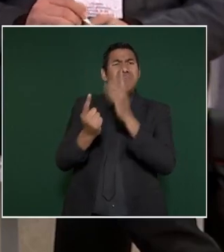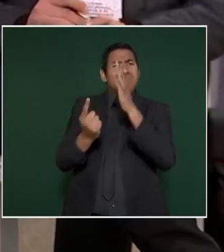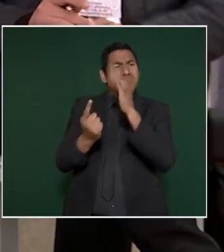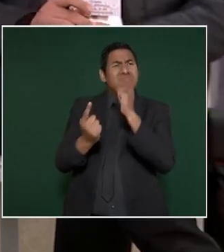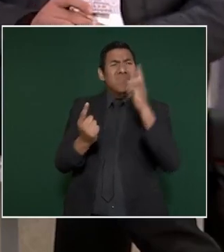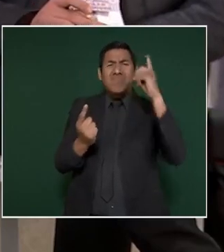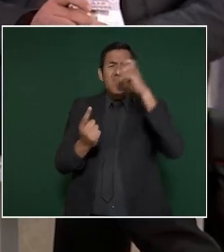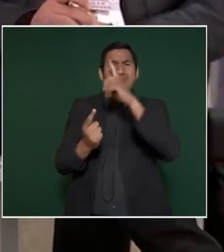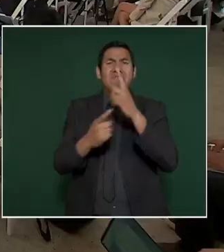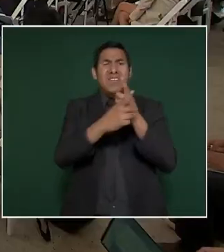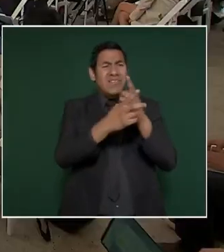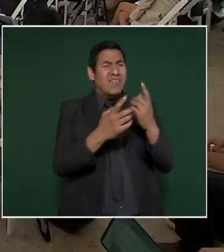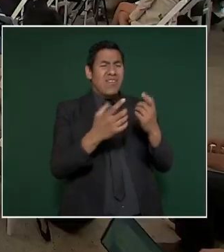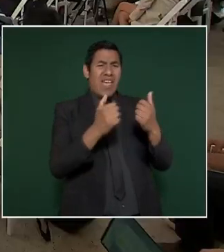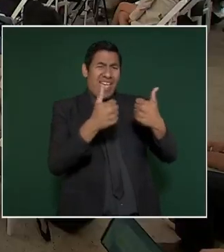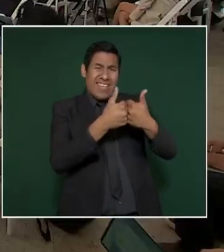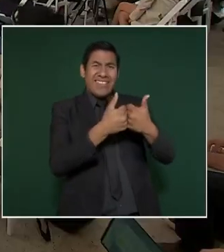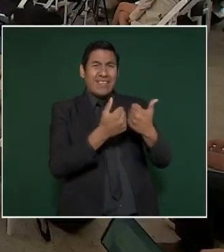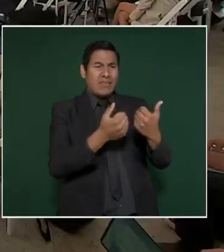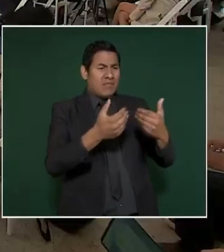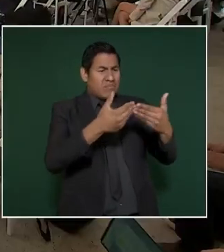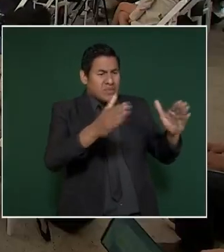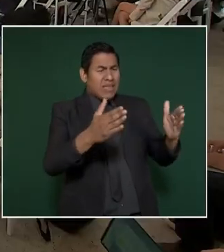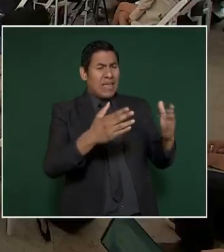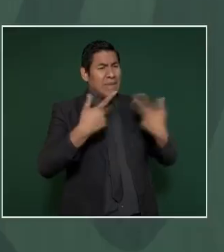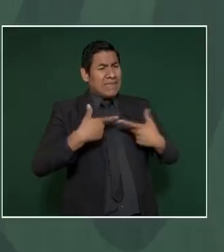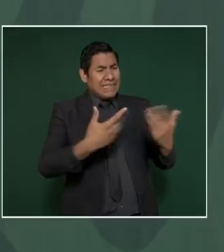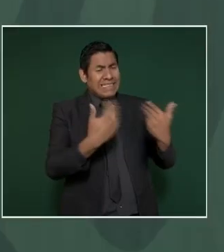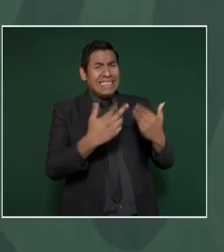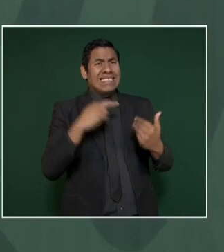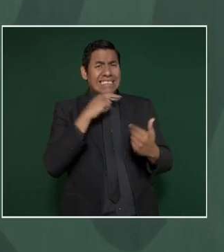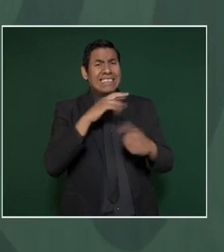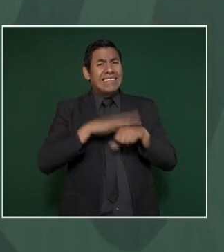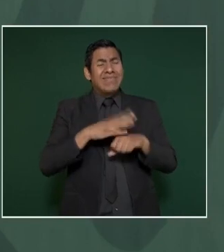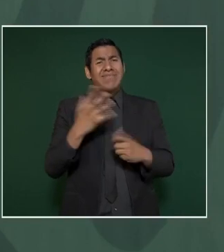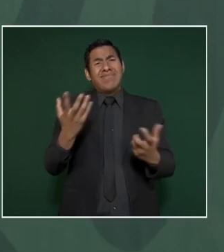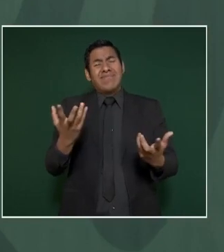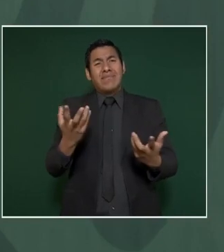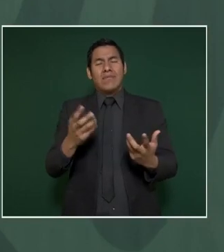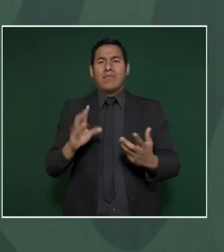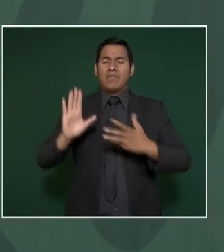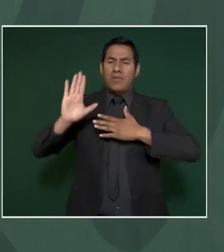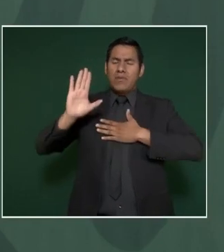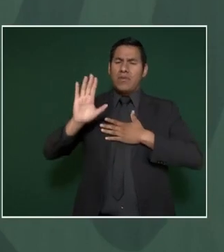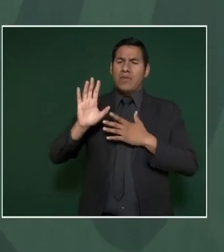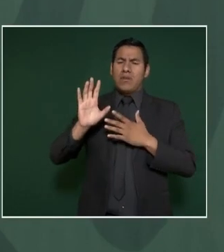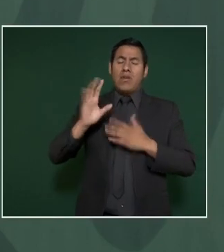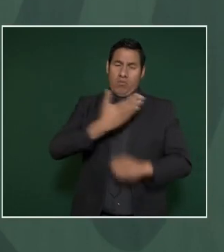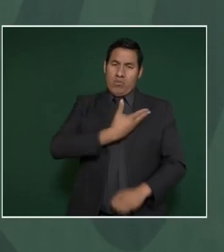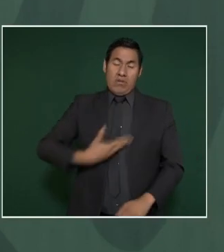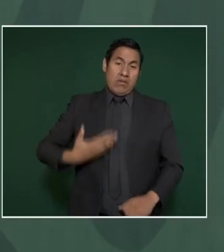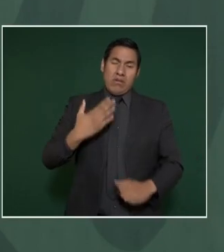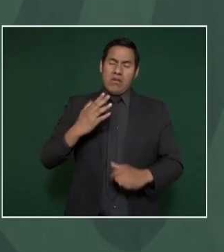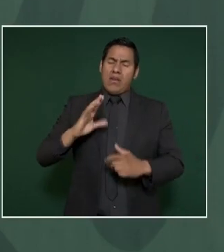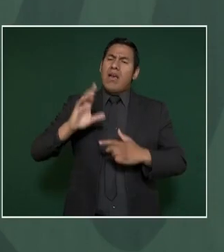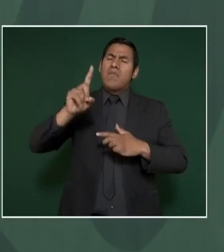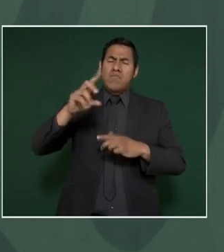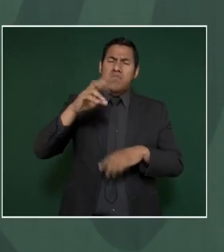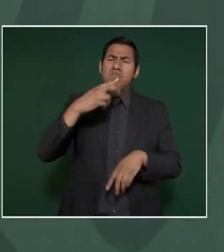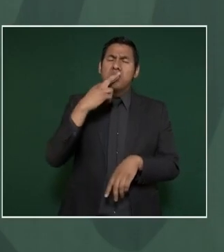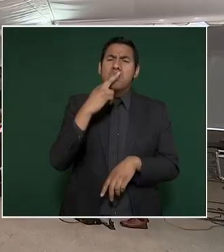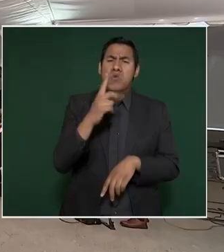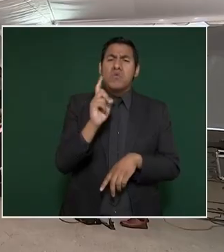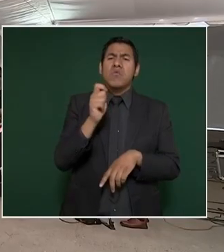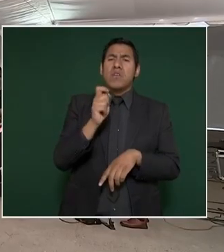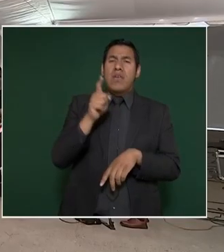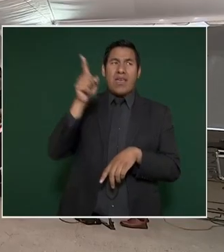de hacemos una cosa por qué no este quedamos con él si le parece al general